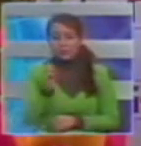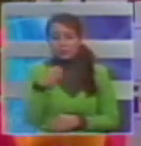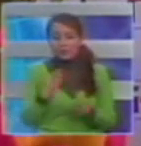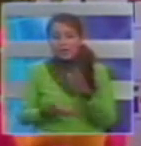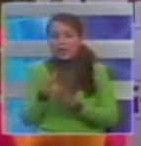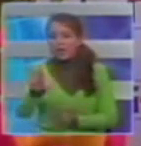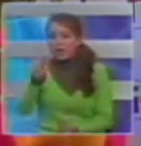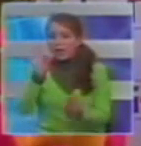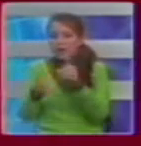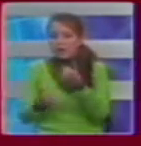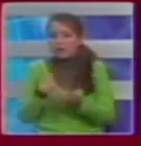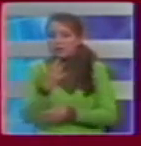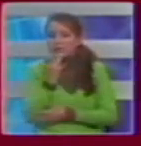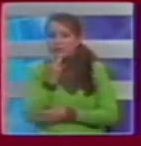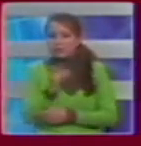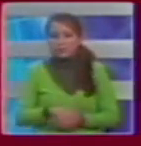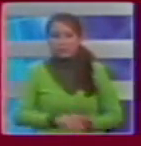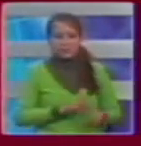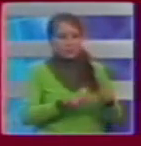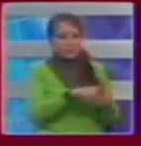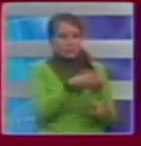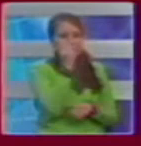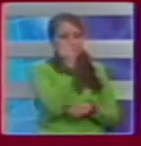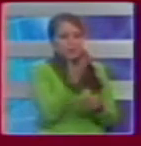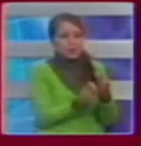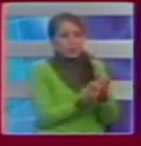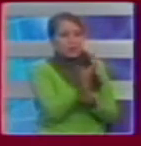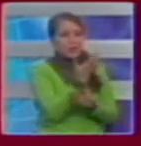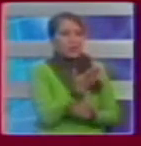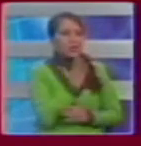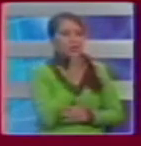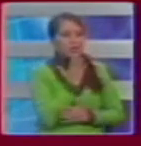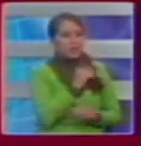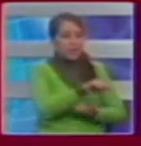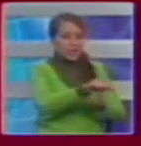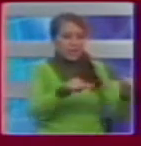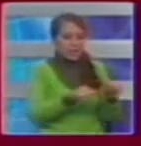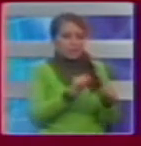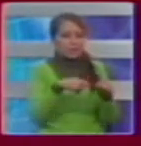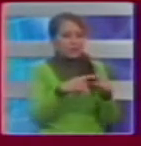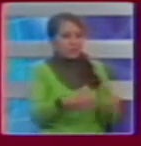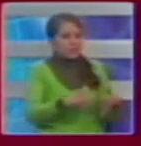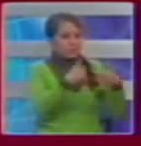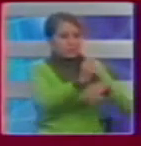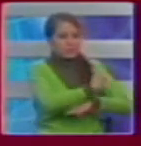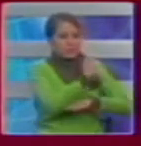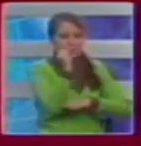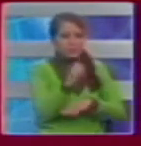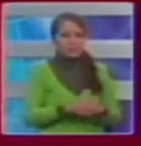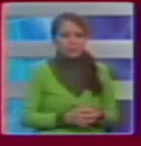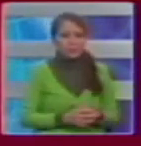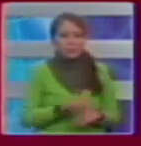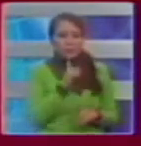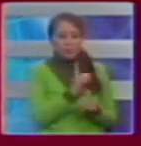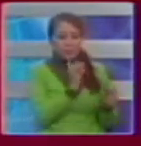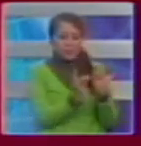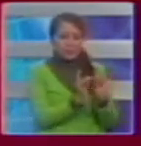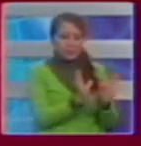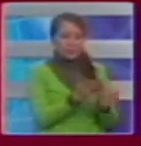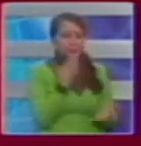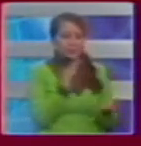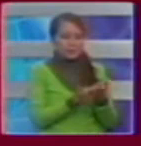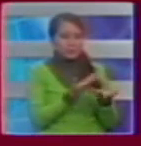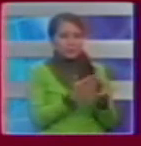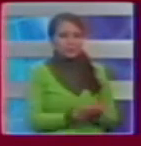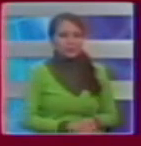pueda seleccionar. Variedad de orquídeas, variedad de plantas, colores, asesoría y premios. Así es. Perfecto, perfecto.